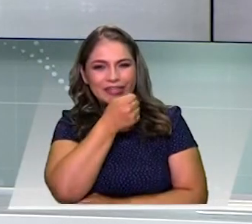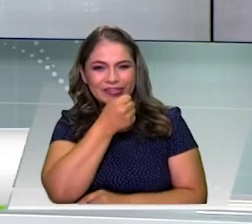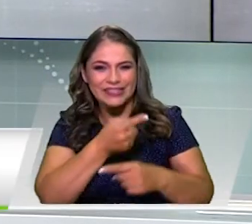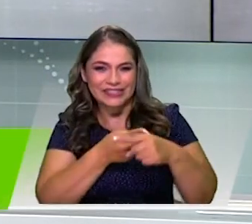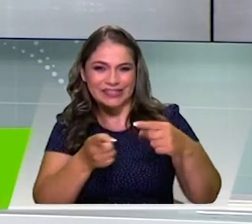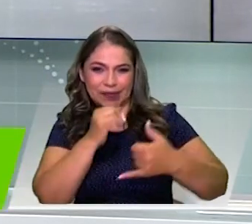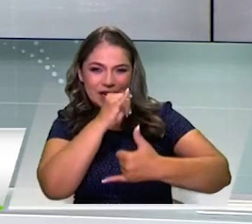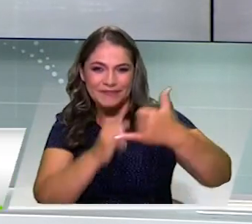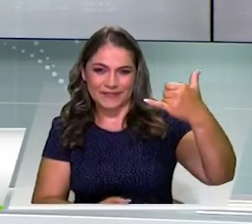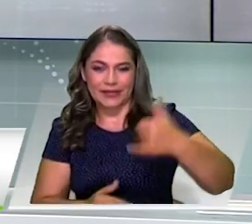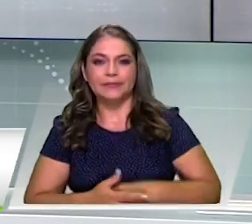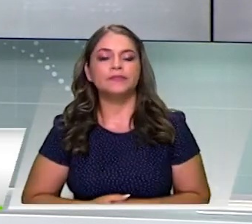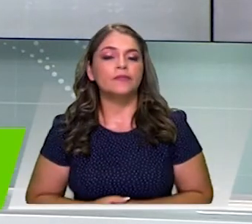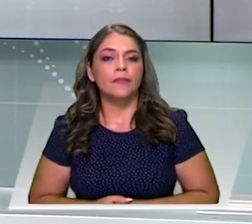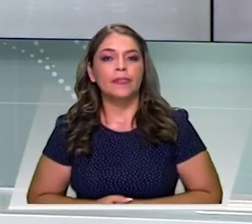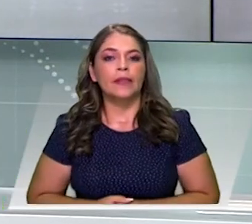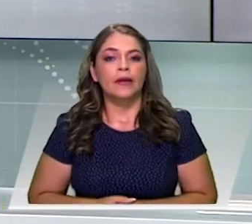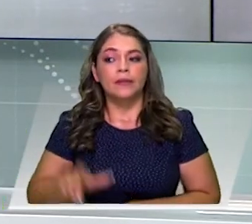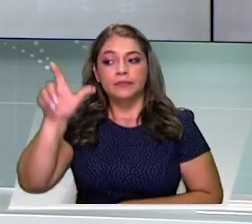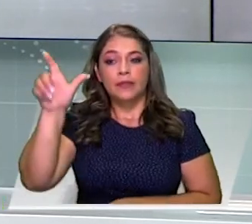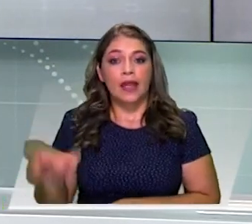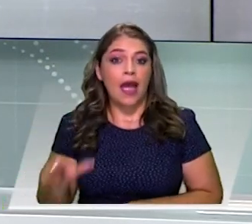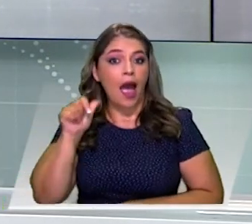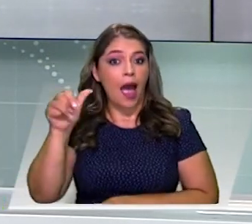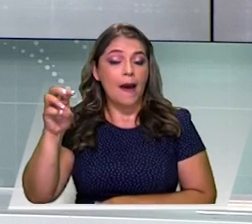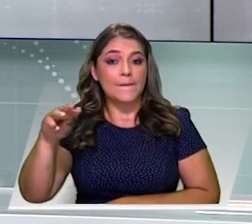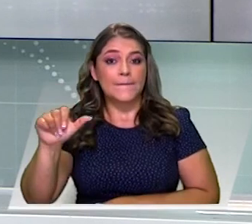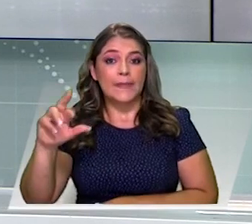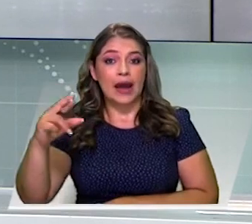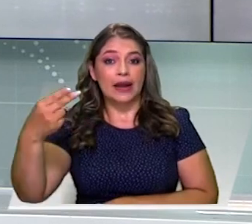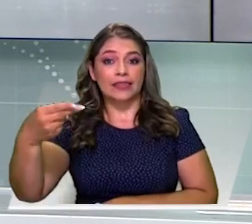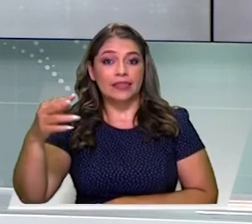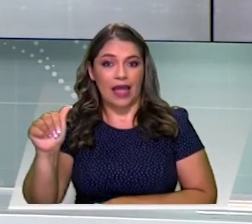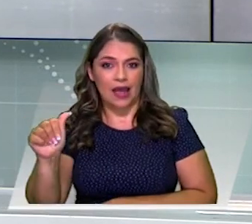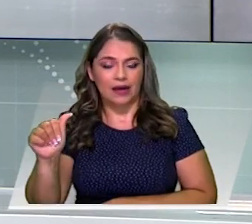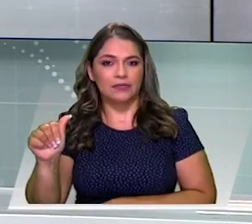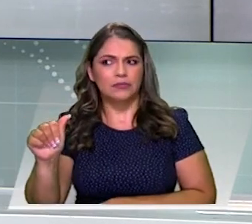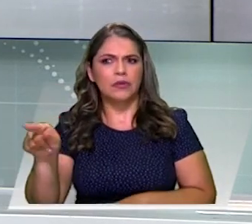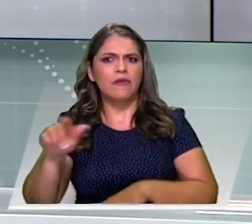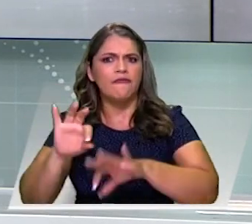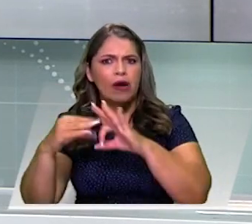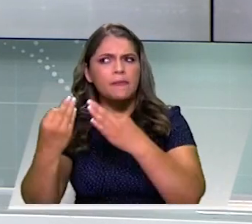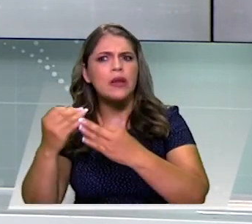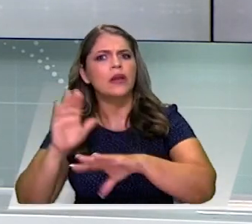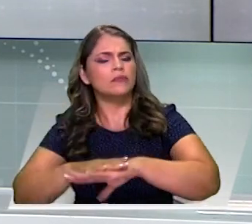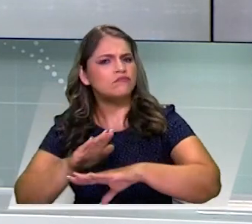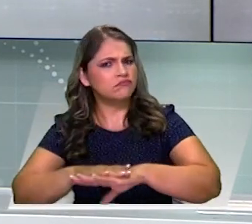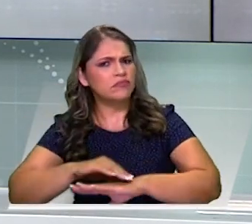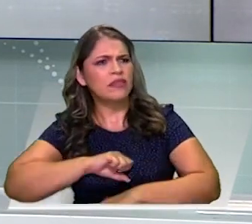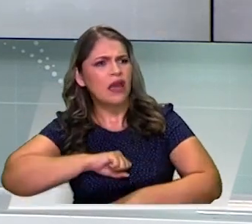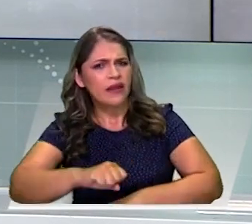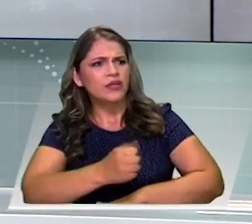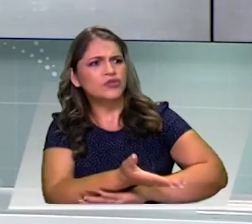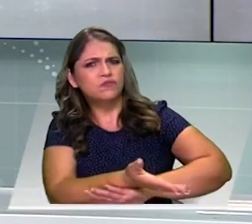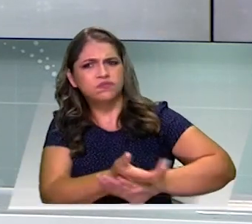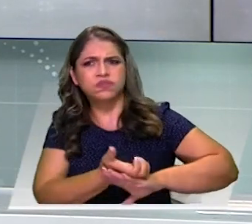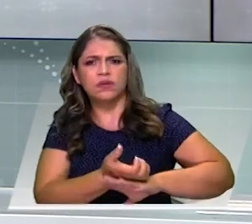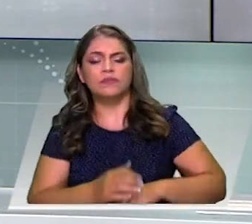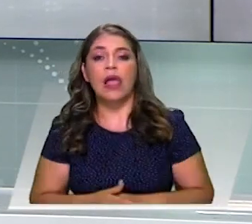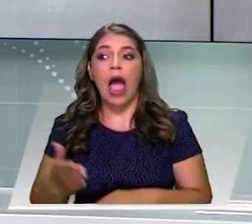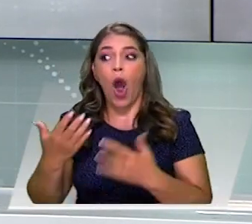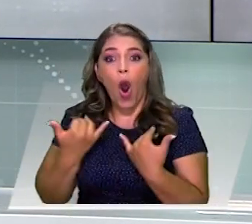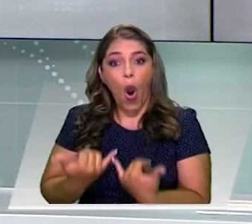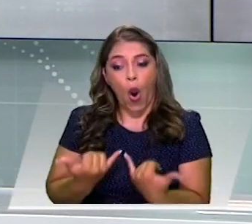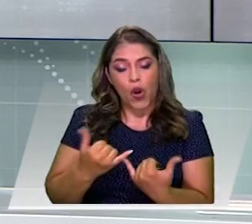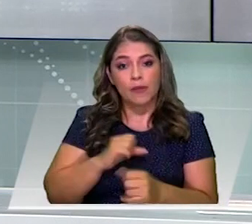la familia de marta sepúlveda insistirá por las vías legales en su derecho a morir con dignidad debido a que la ips que le iba a aplicar la eutanasia